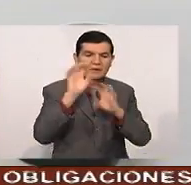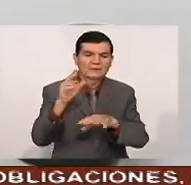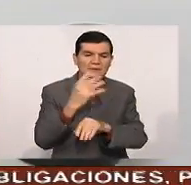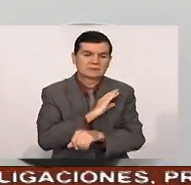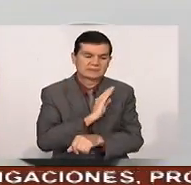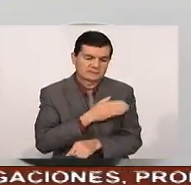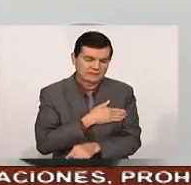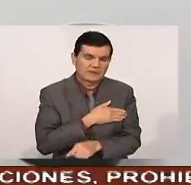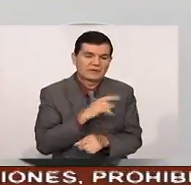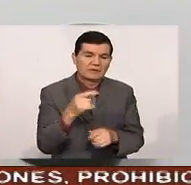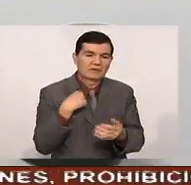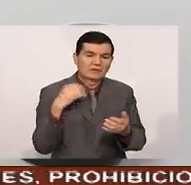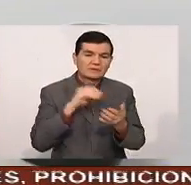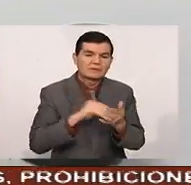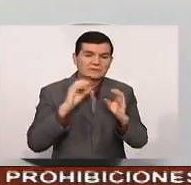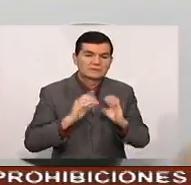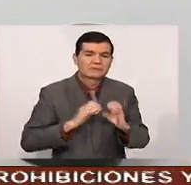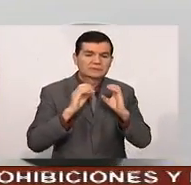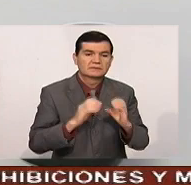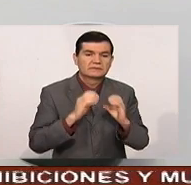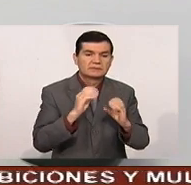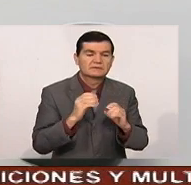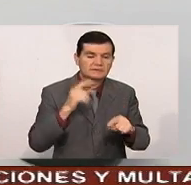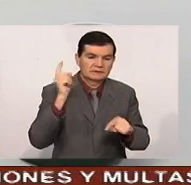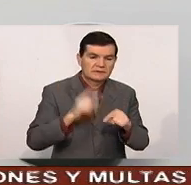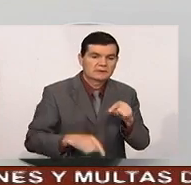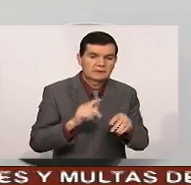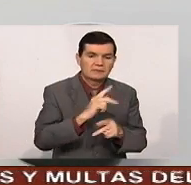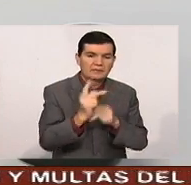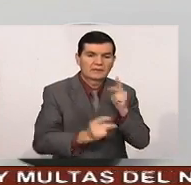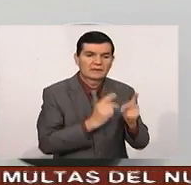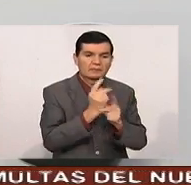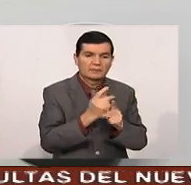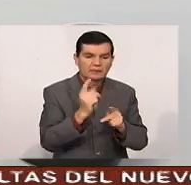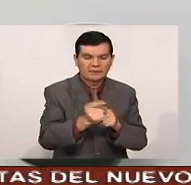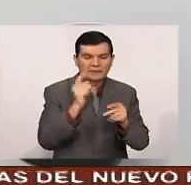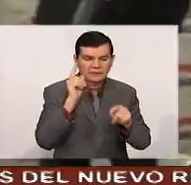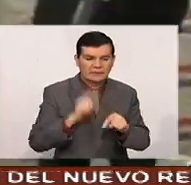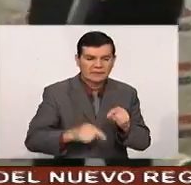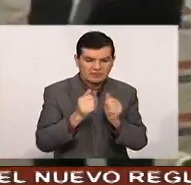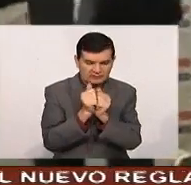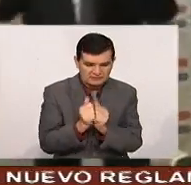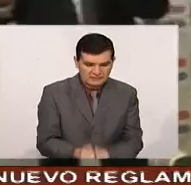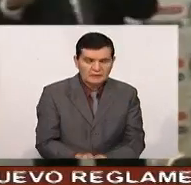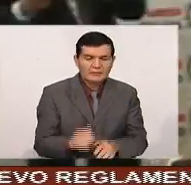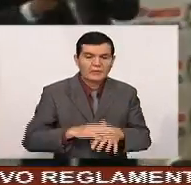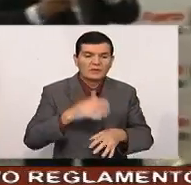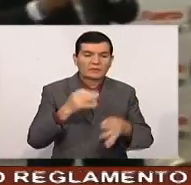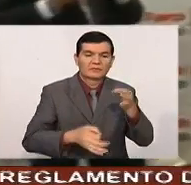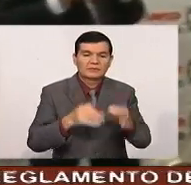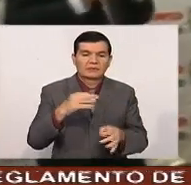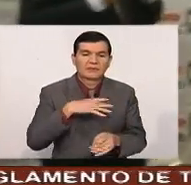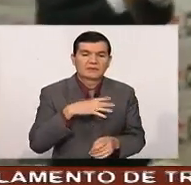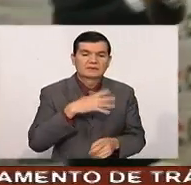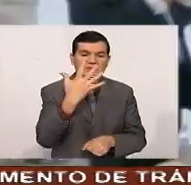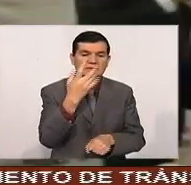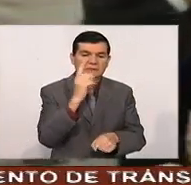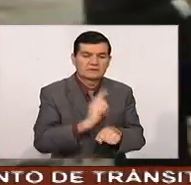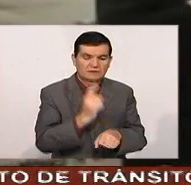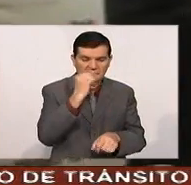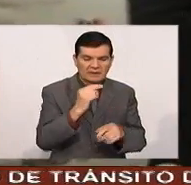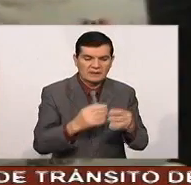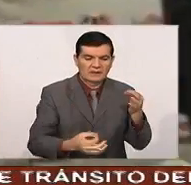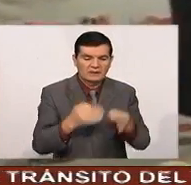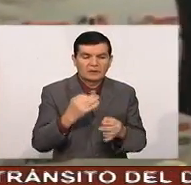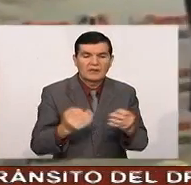No obstante, como medida cautelar, le retiró el pasaporte y le prohibió abandonar el país, ya que la Fiscalía tiene 5 días para apelar la